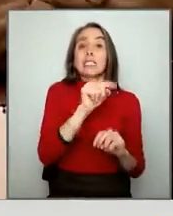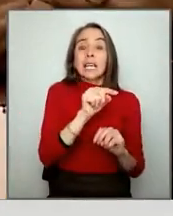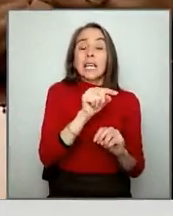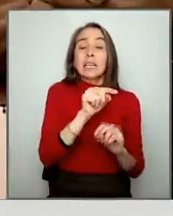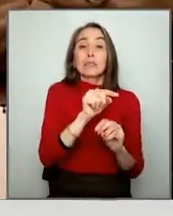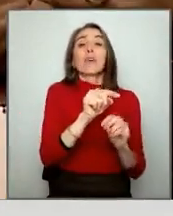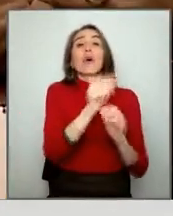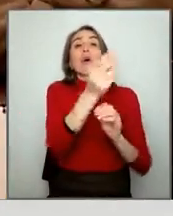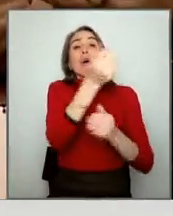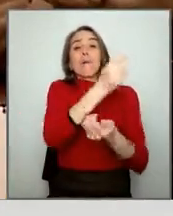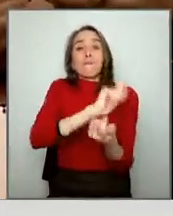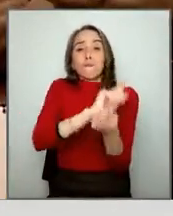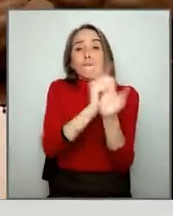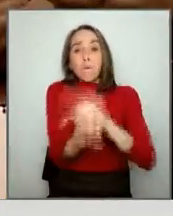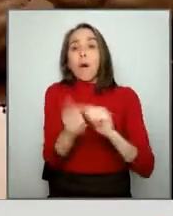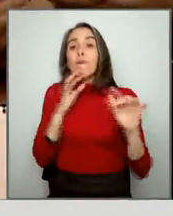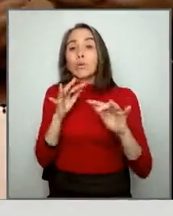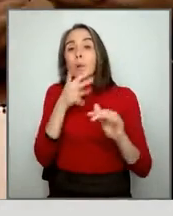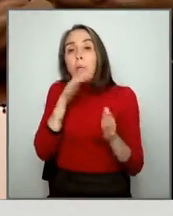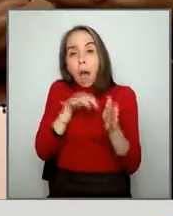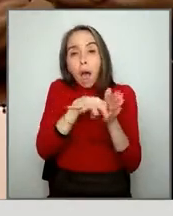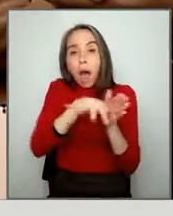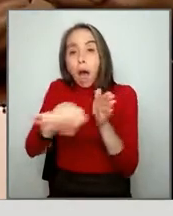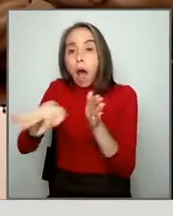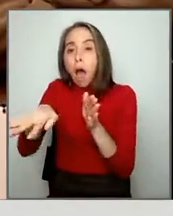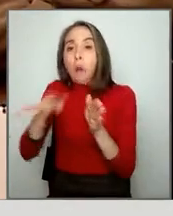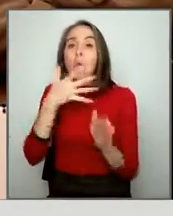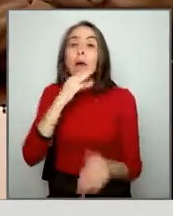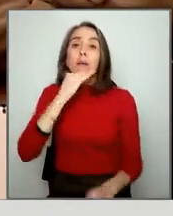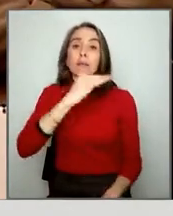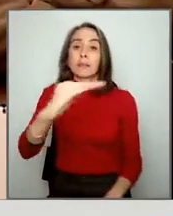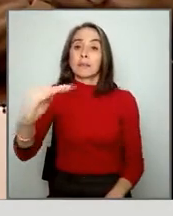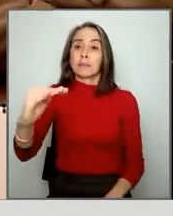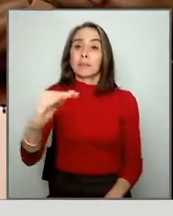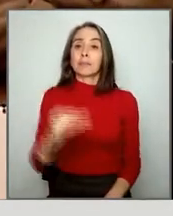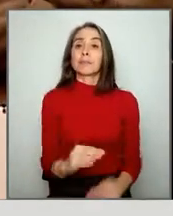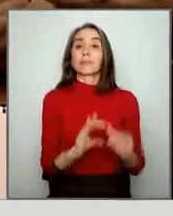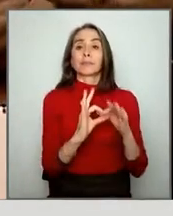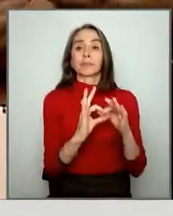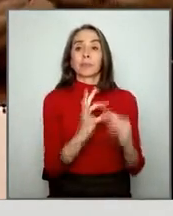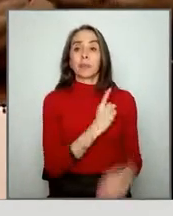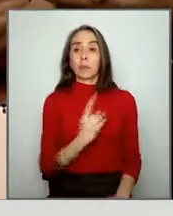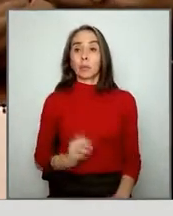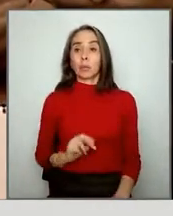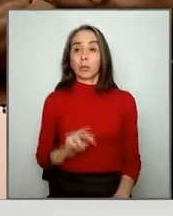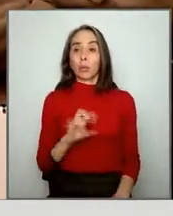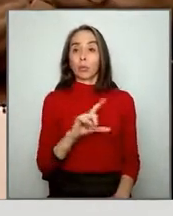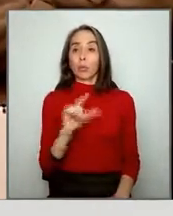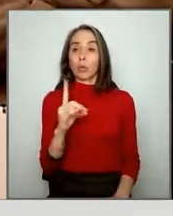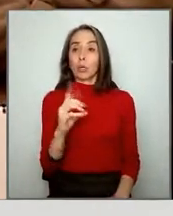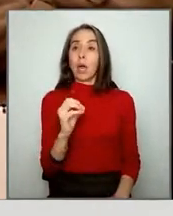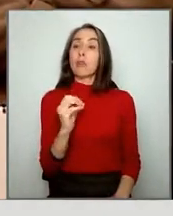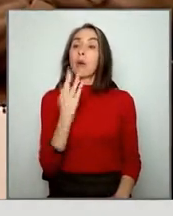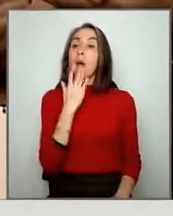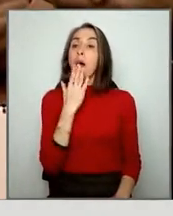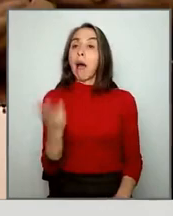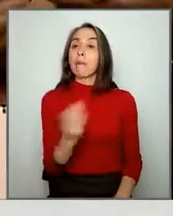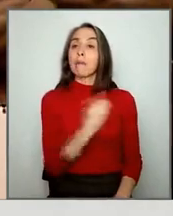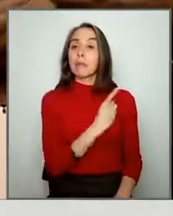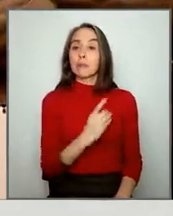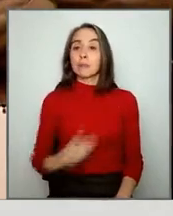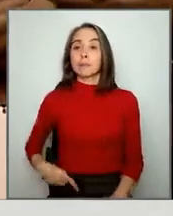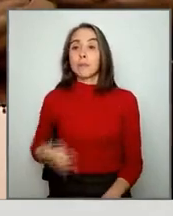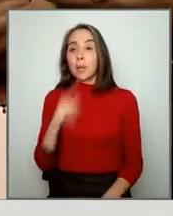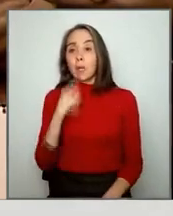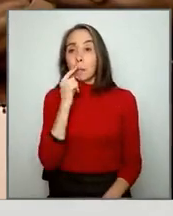Gracias diputada Emilia nullado a continuación Le ofrezco la palabra al diputado Daniel Lila yuce